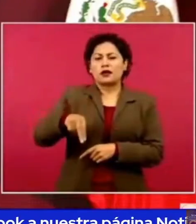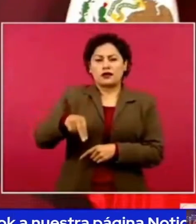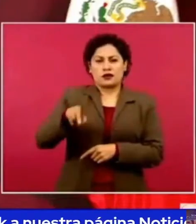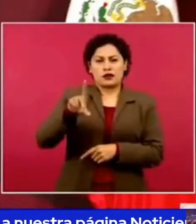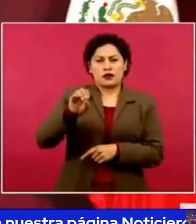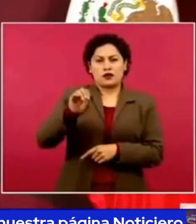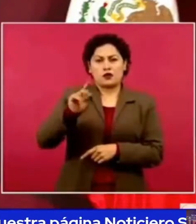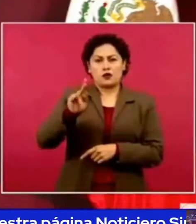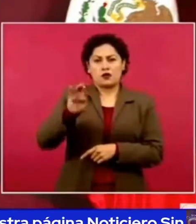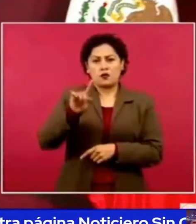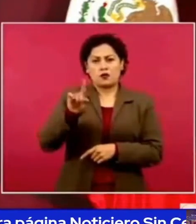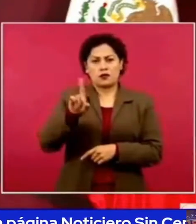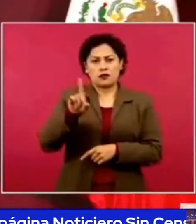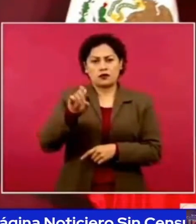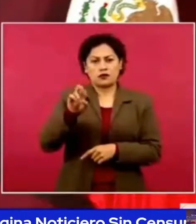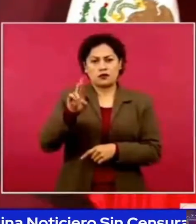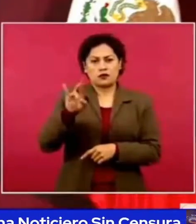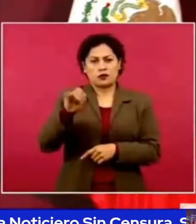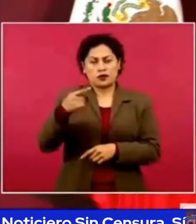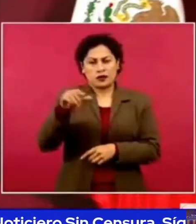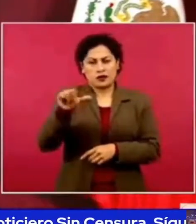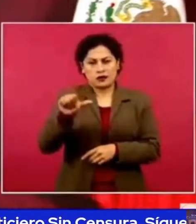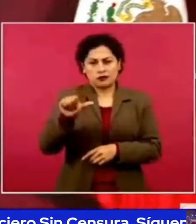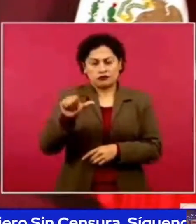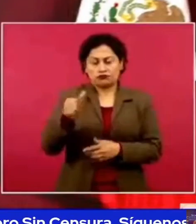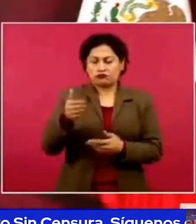seguramente le habló por teléfono